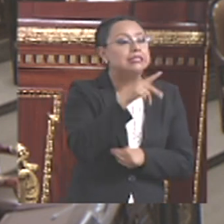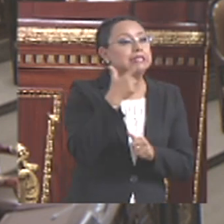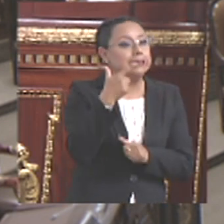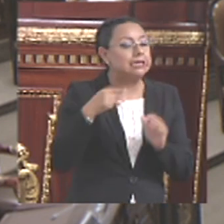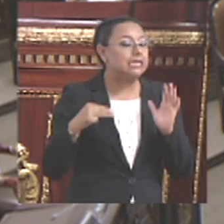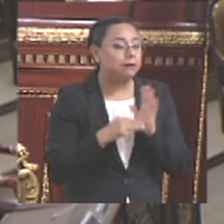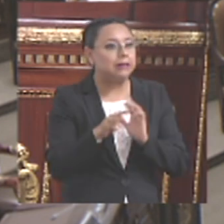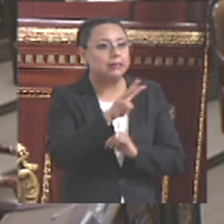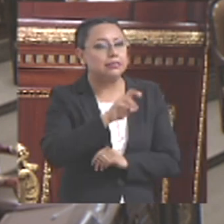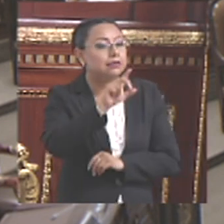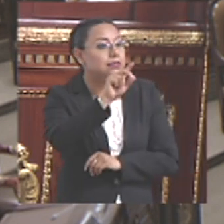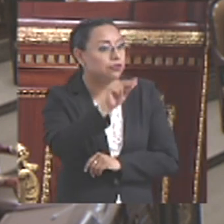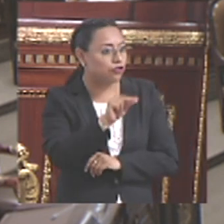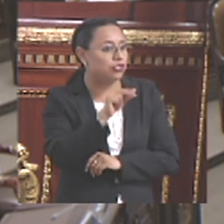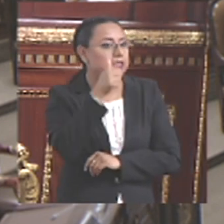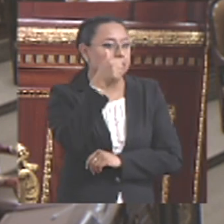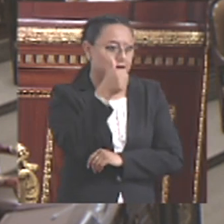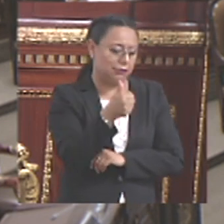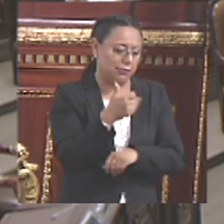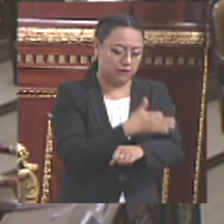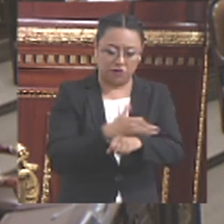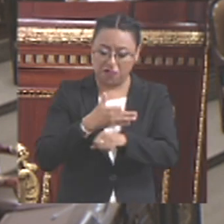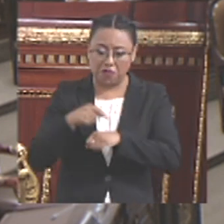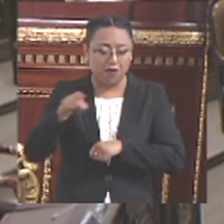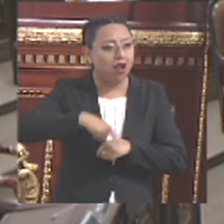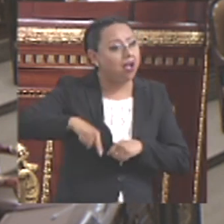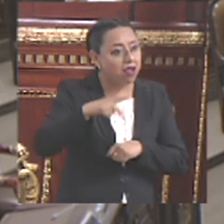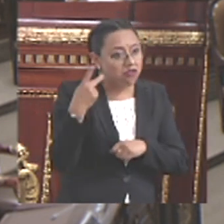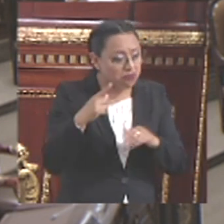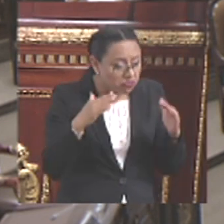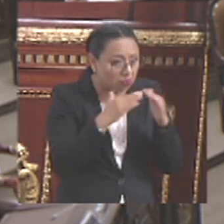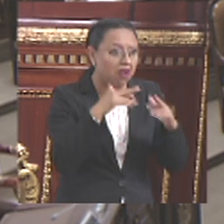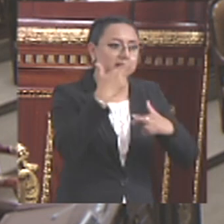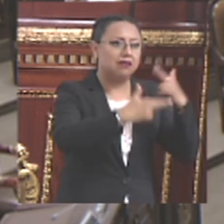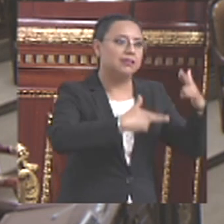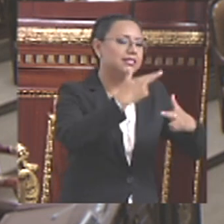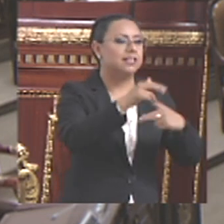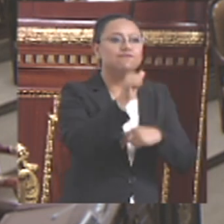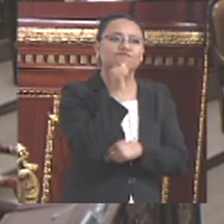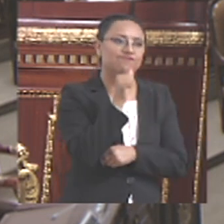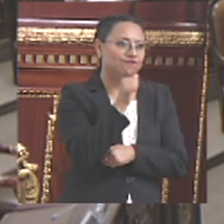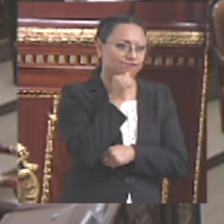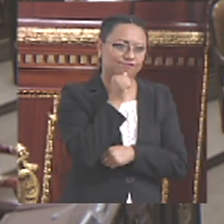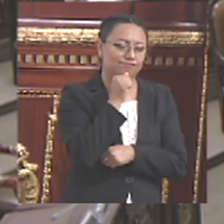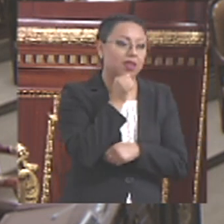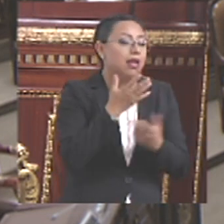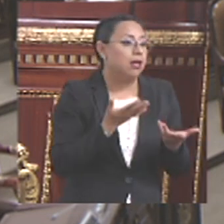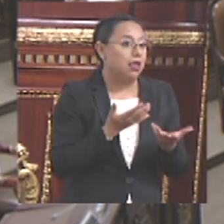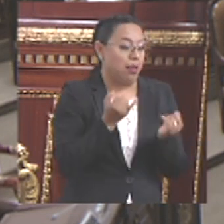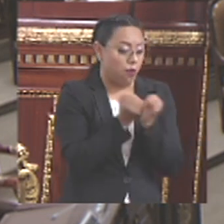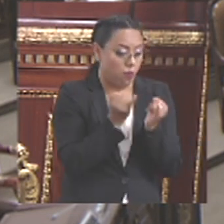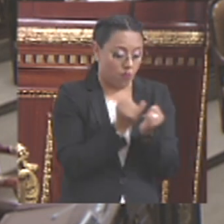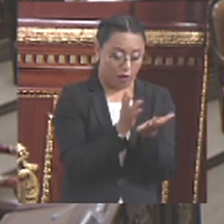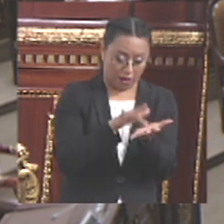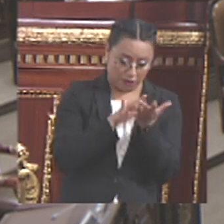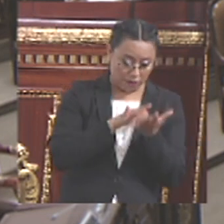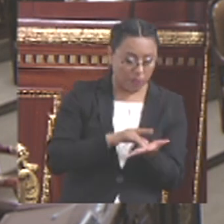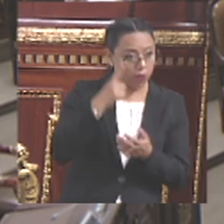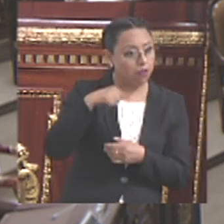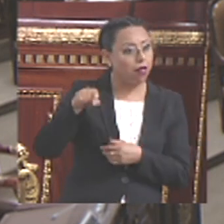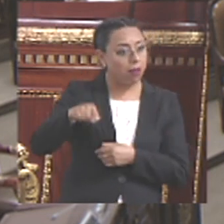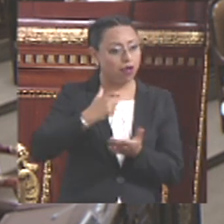7,386 familias que siguen sin poder regresar a sus hogares. Los apoyos para el pago de renta son